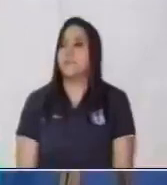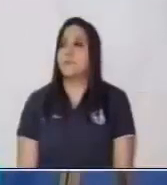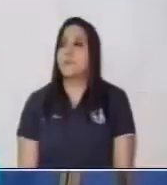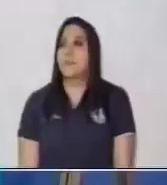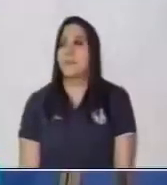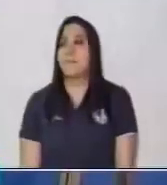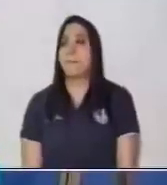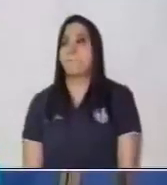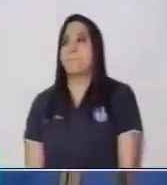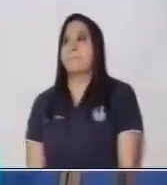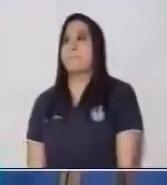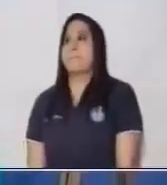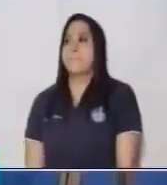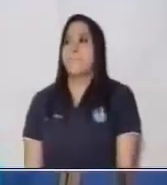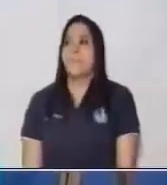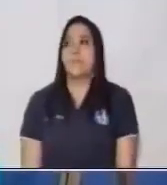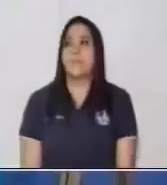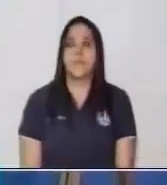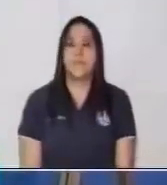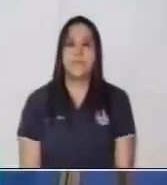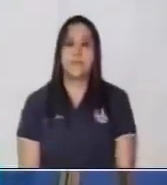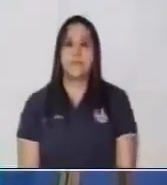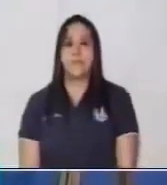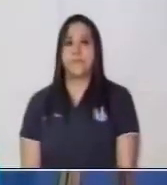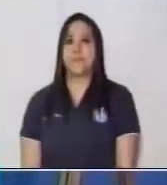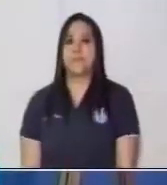Vamos a escribirla en esta parte aquí.